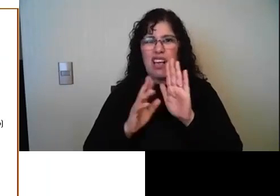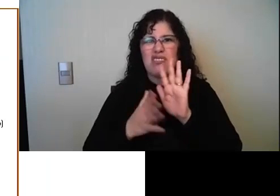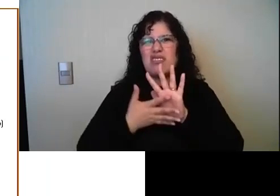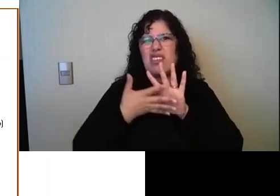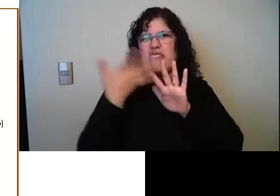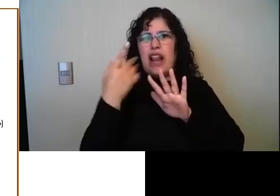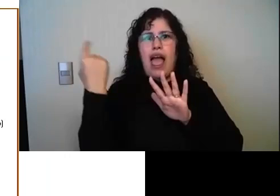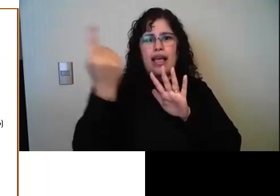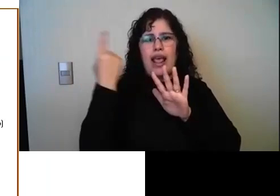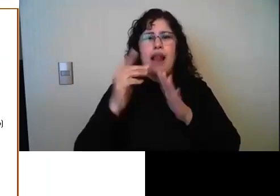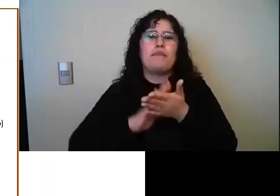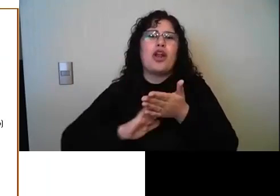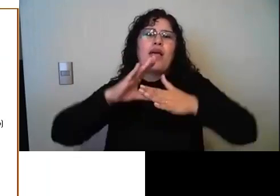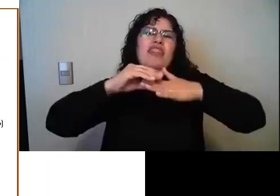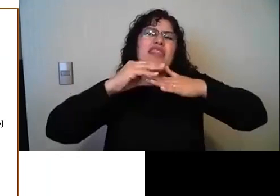tacto,